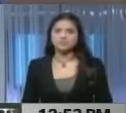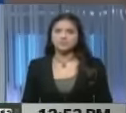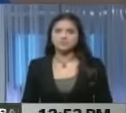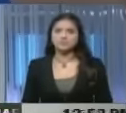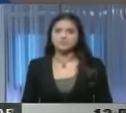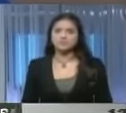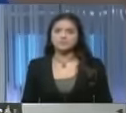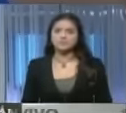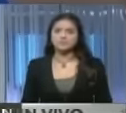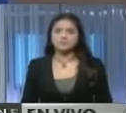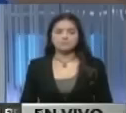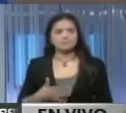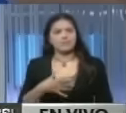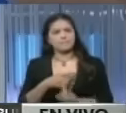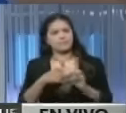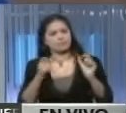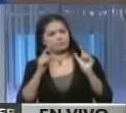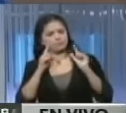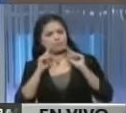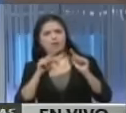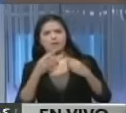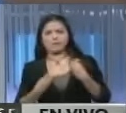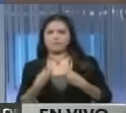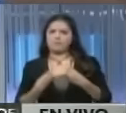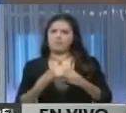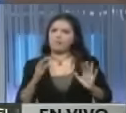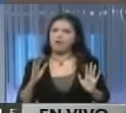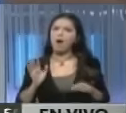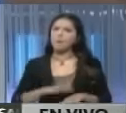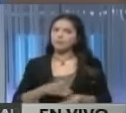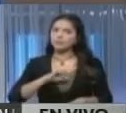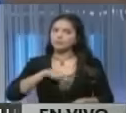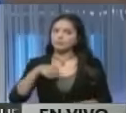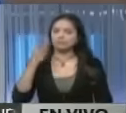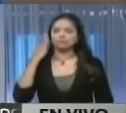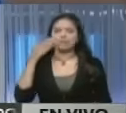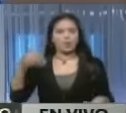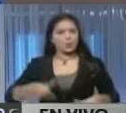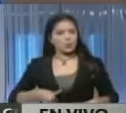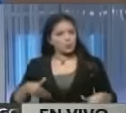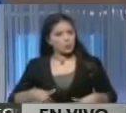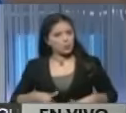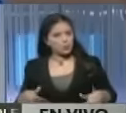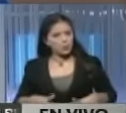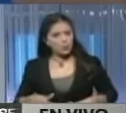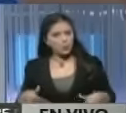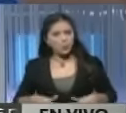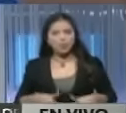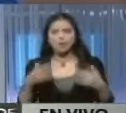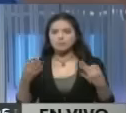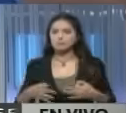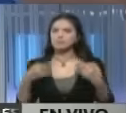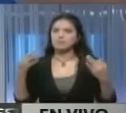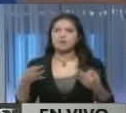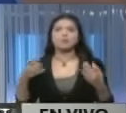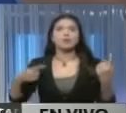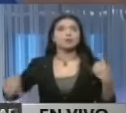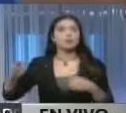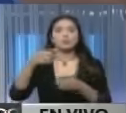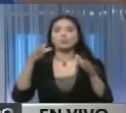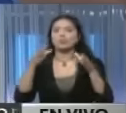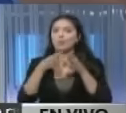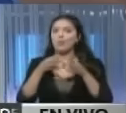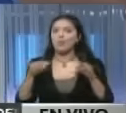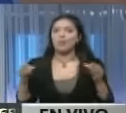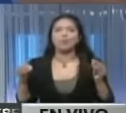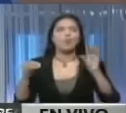Esto llama a nuestra preocupación, porque sabemos los esfuerzos que de manera comunitaria